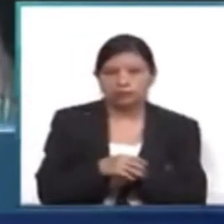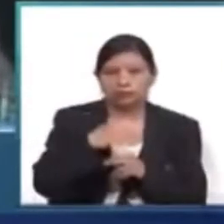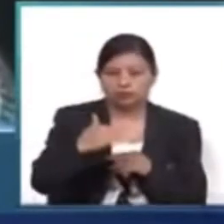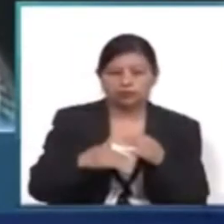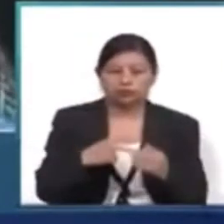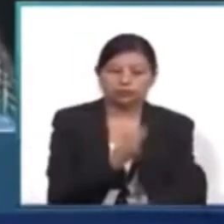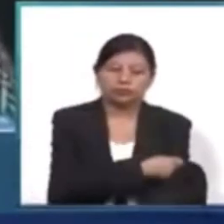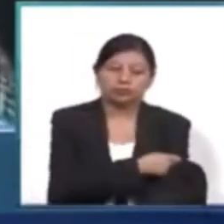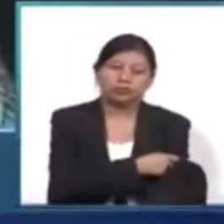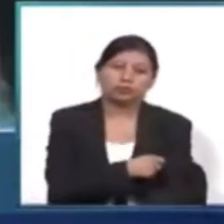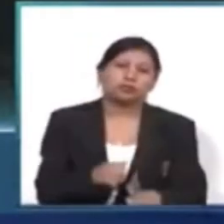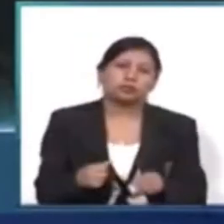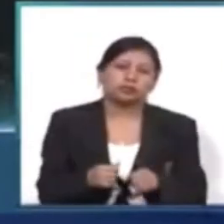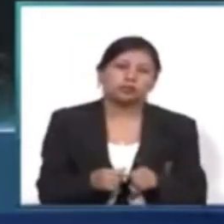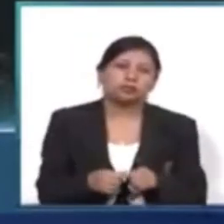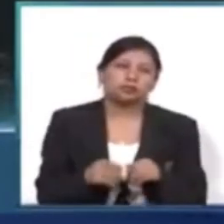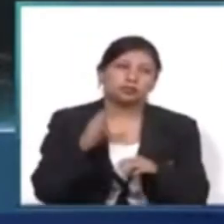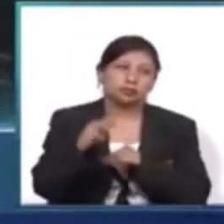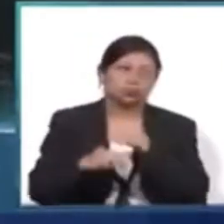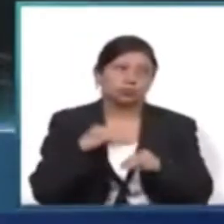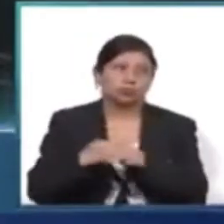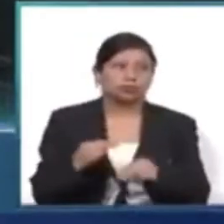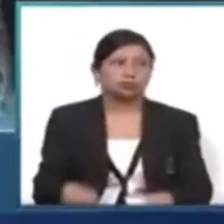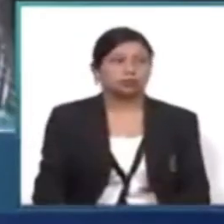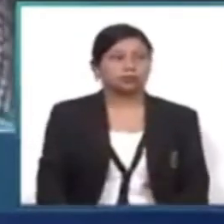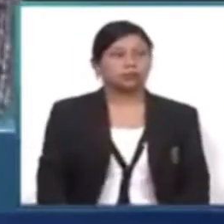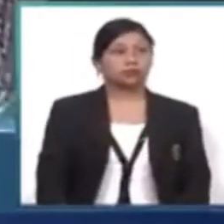de vacunas a nivel mundial.